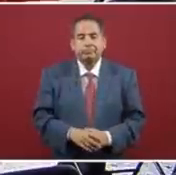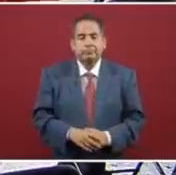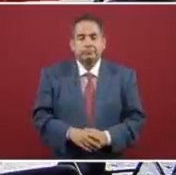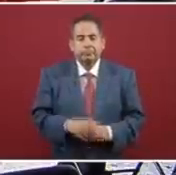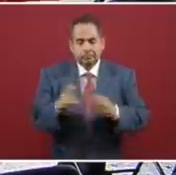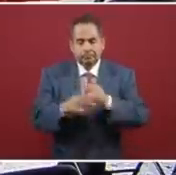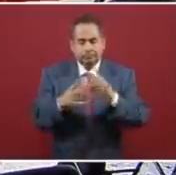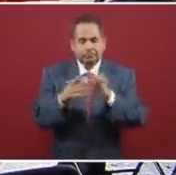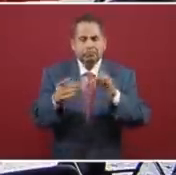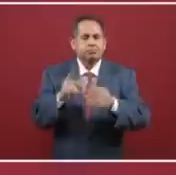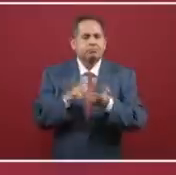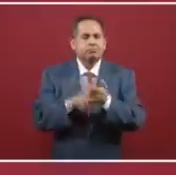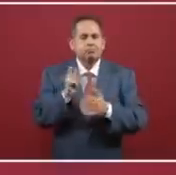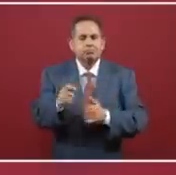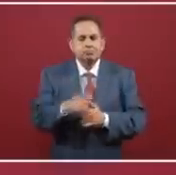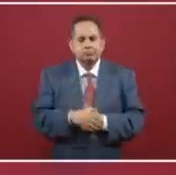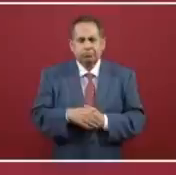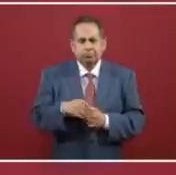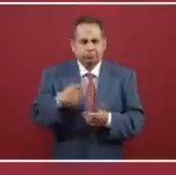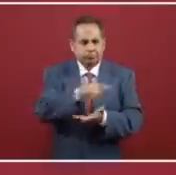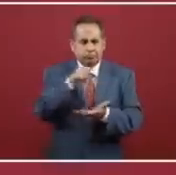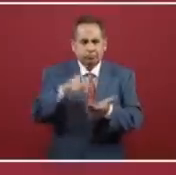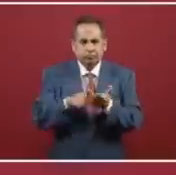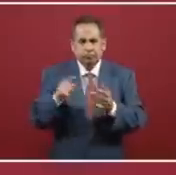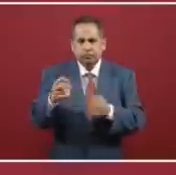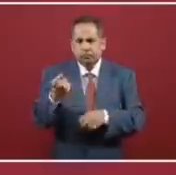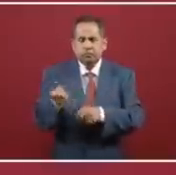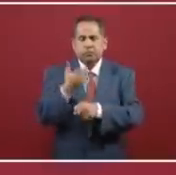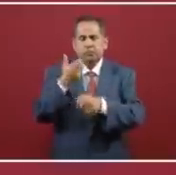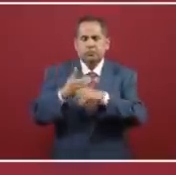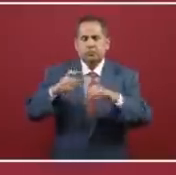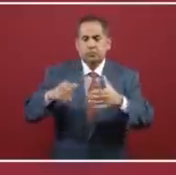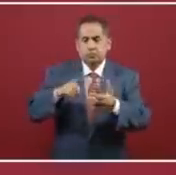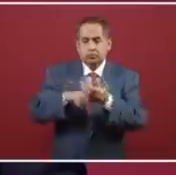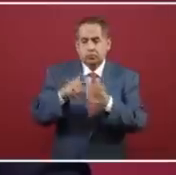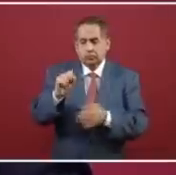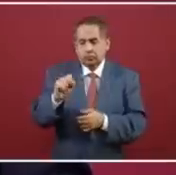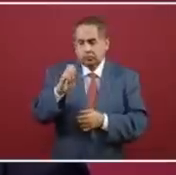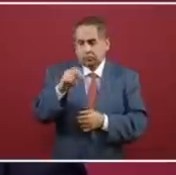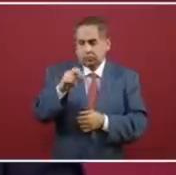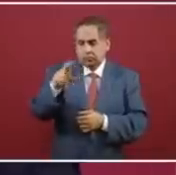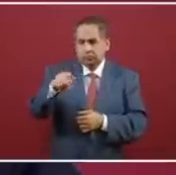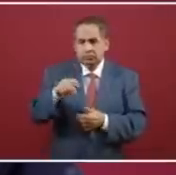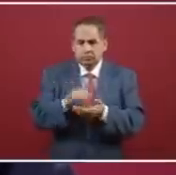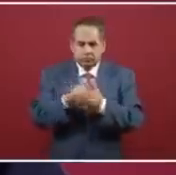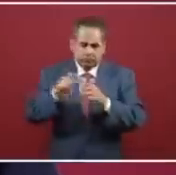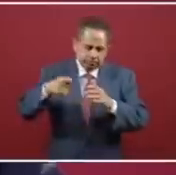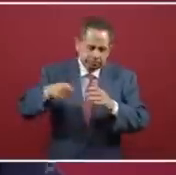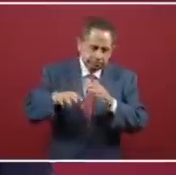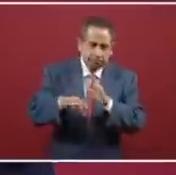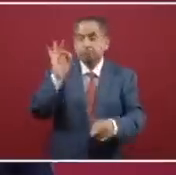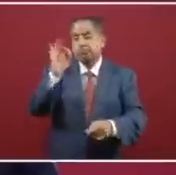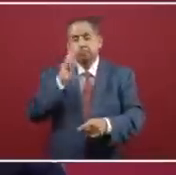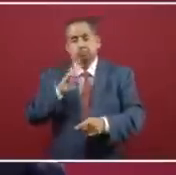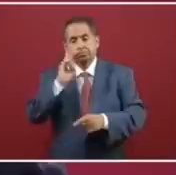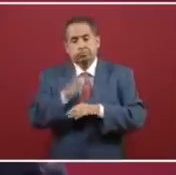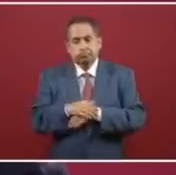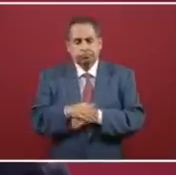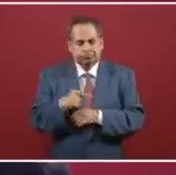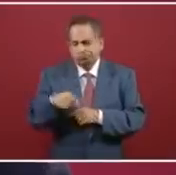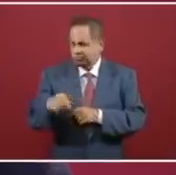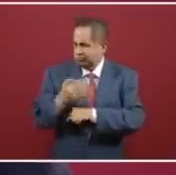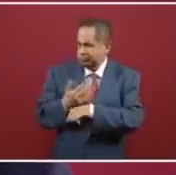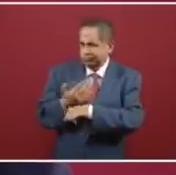lo hacen en las instalaciones de la secretaría de energía y vamos a coordinarnos en unas horas